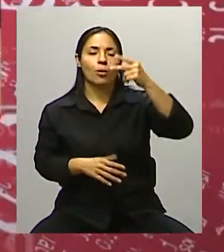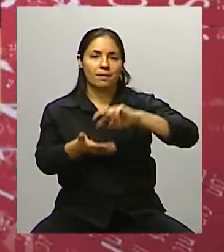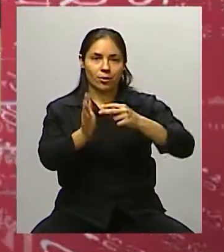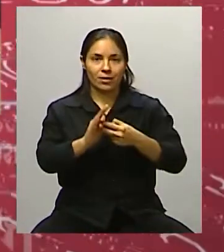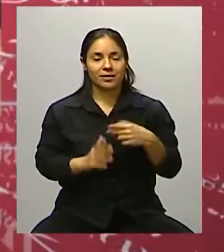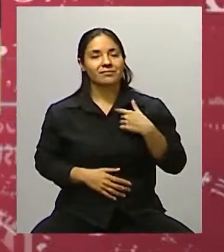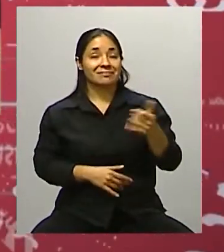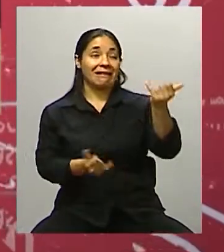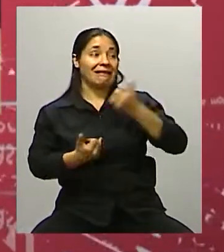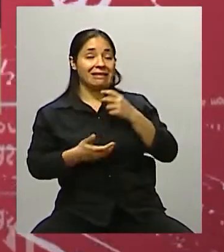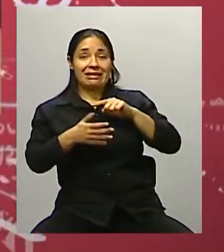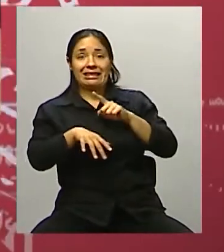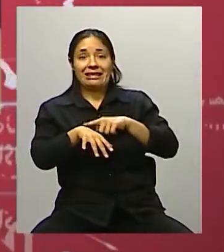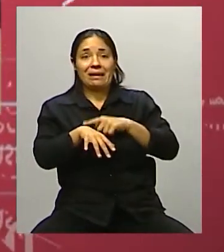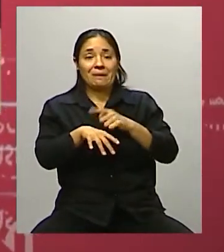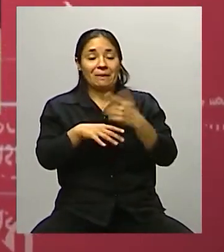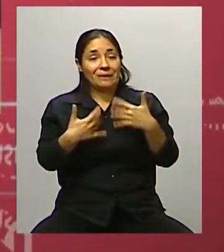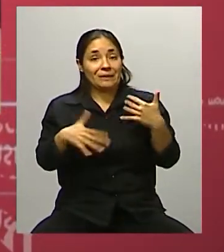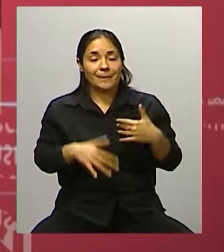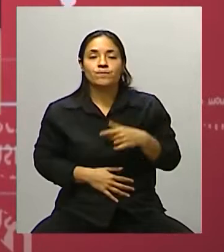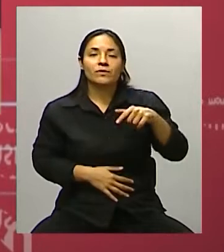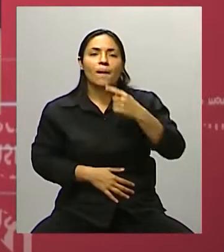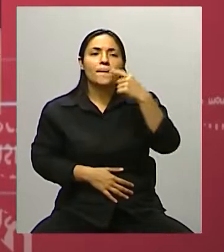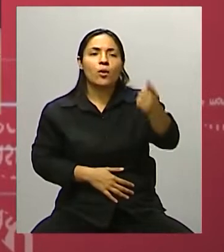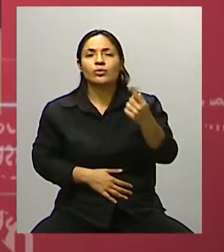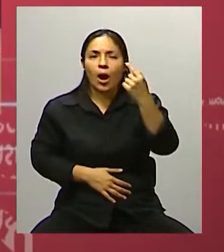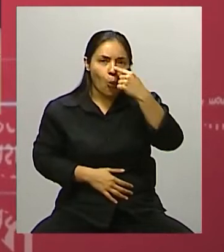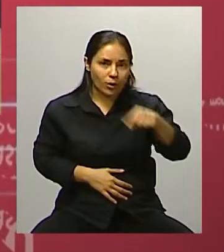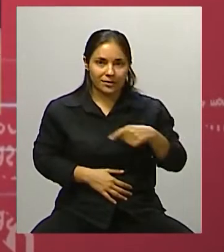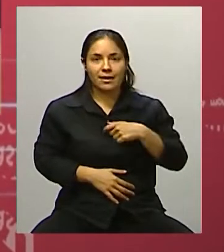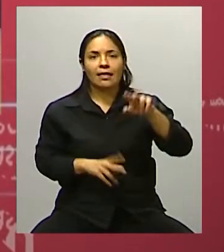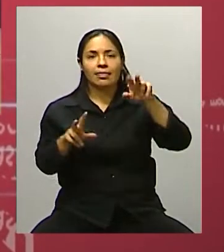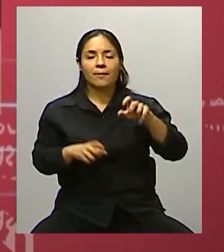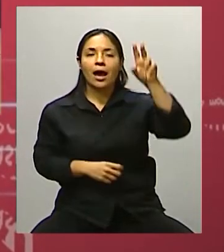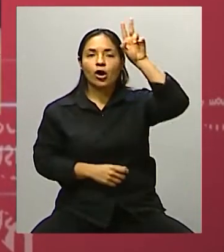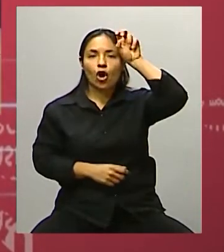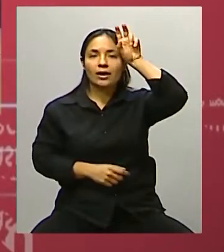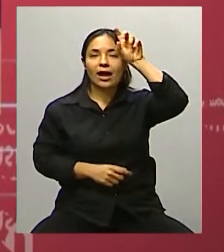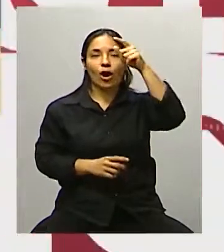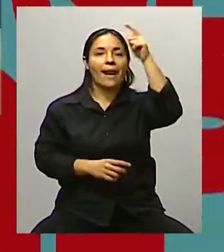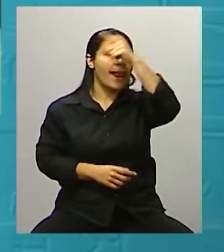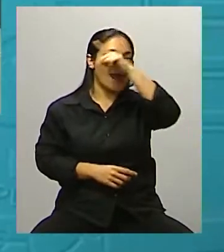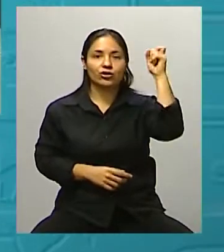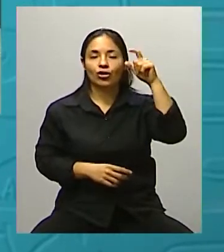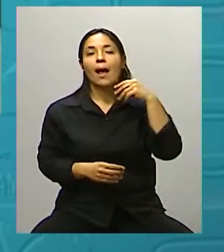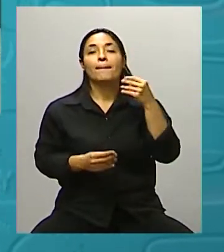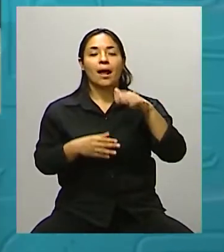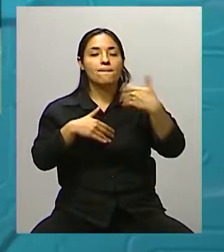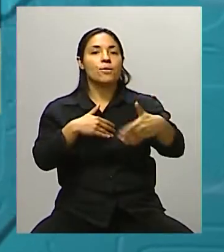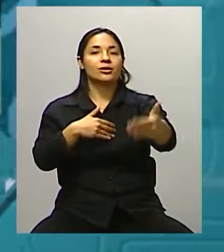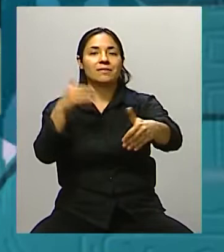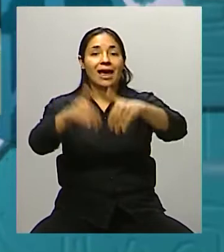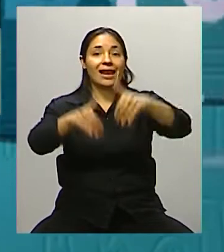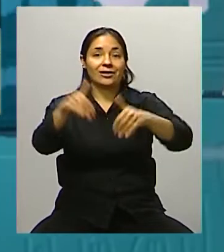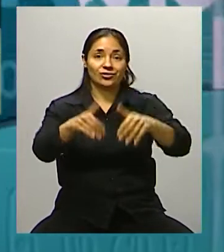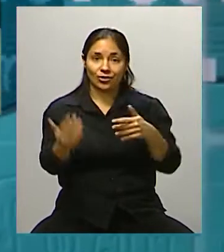corriendo con el tiempo, pero quiero hacerte una última pregunta y tiene que ver con el rol de Cornejo a nivel nacional frente a las próximas elecciones, si